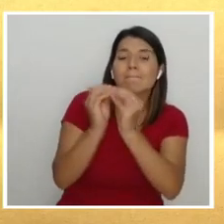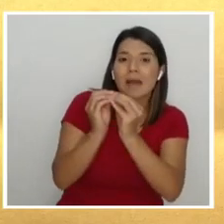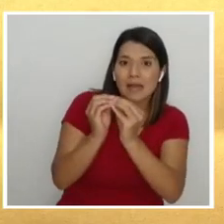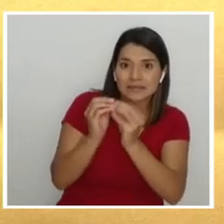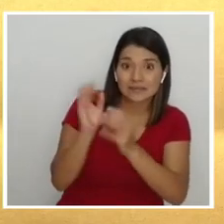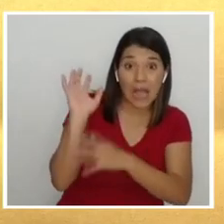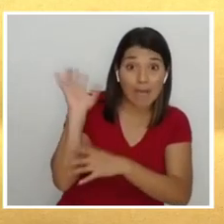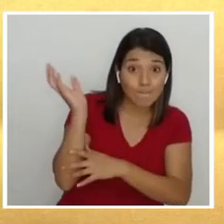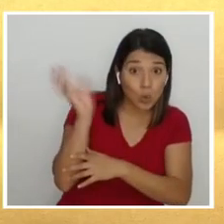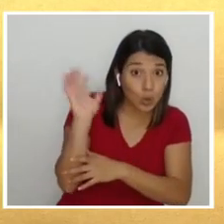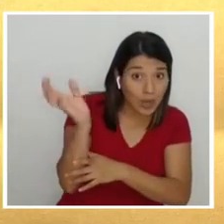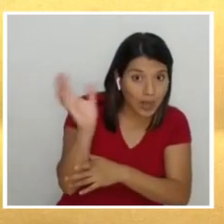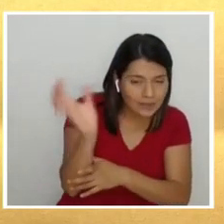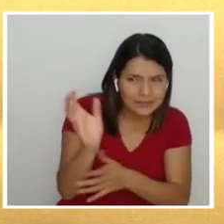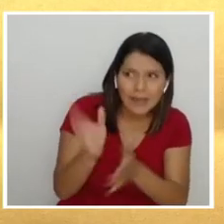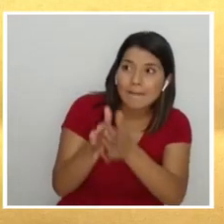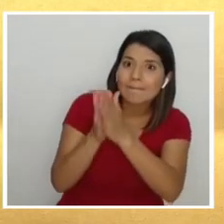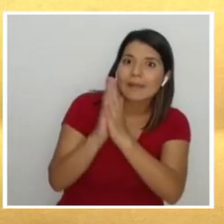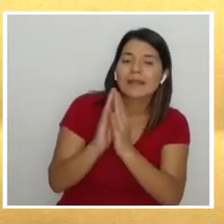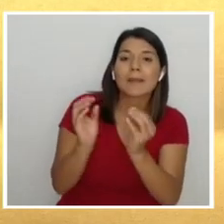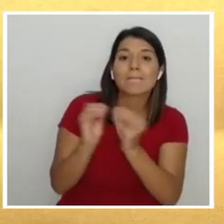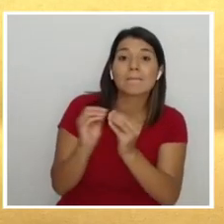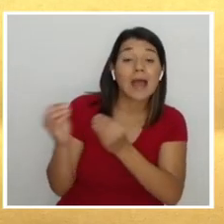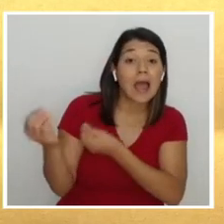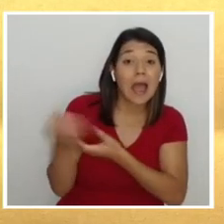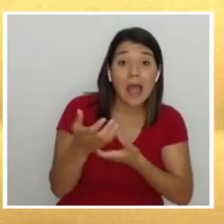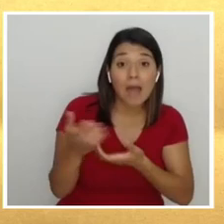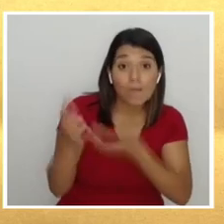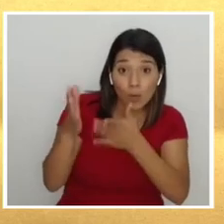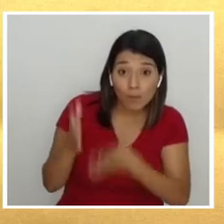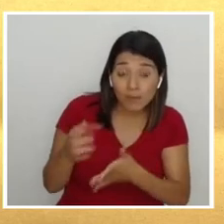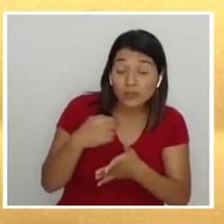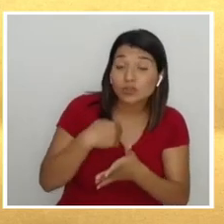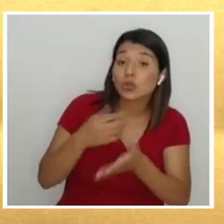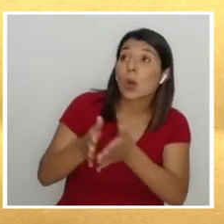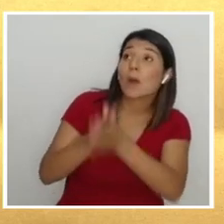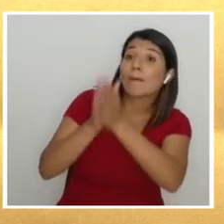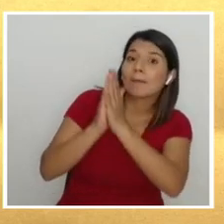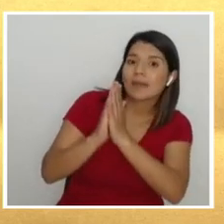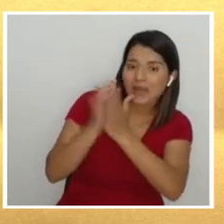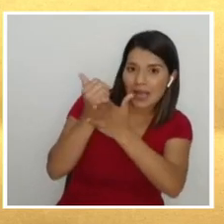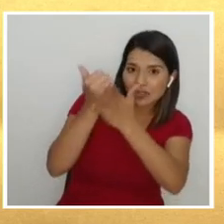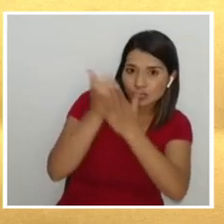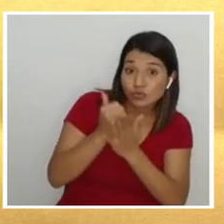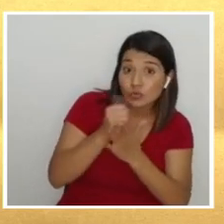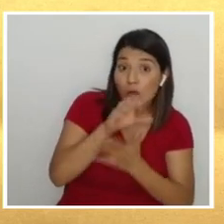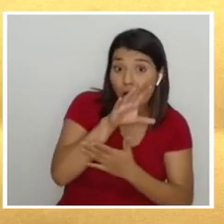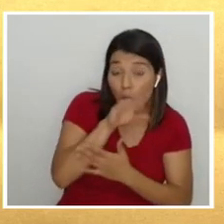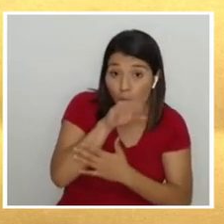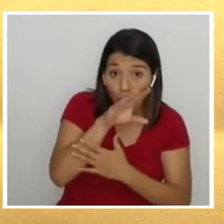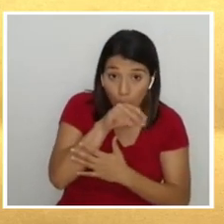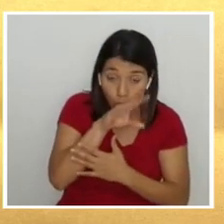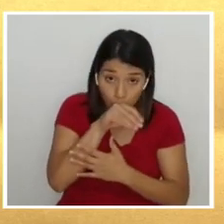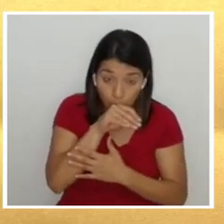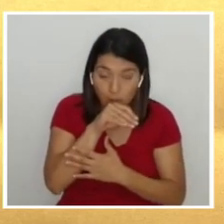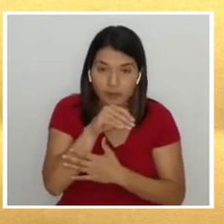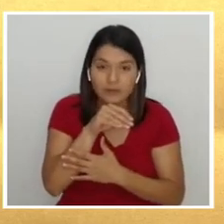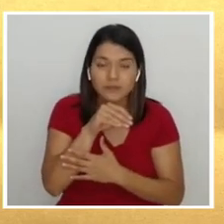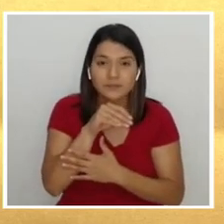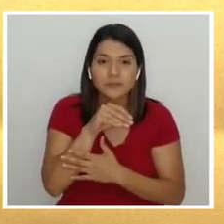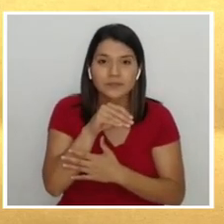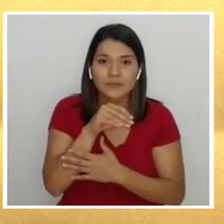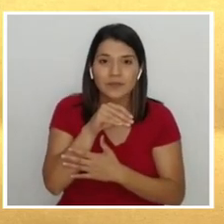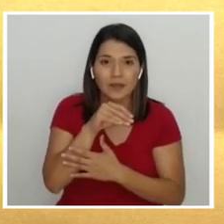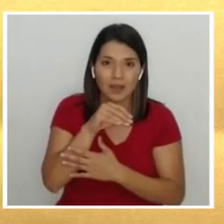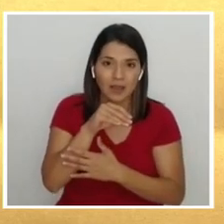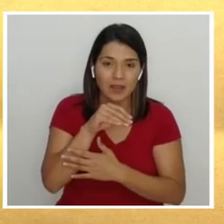más bomberos, pedí apoyo también de la unidad canina, que es la unidad del Cuerpo de Bomberos, que son